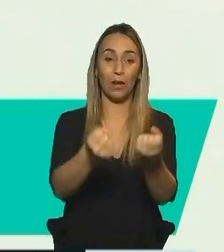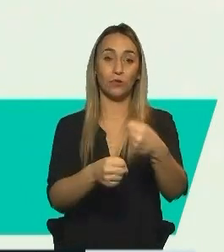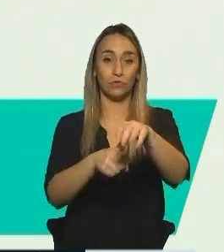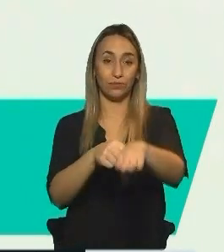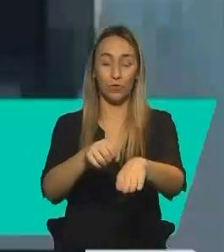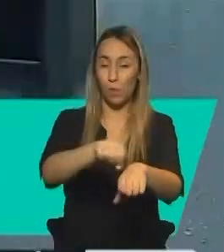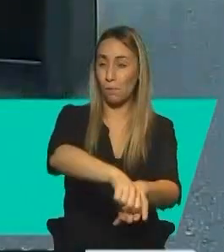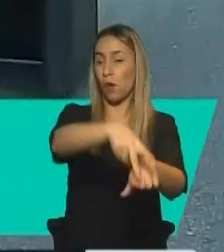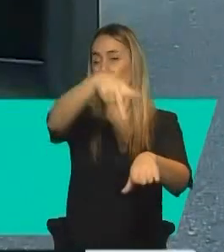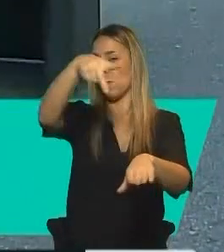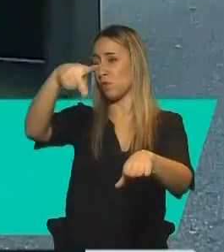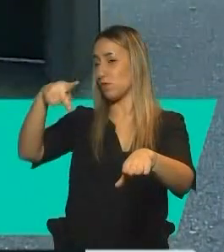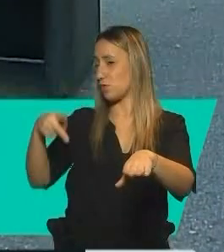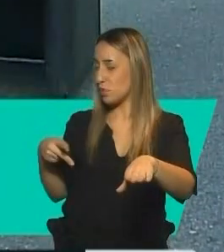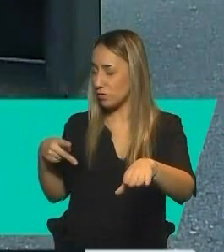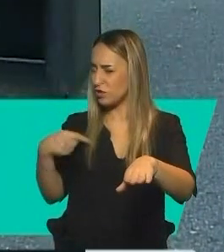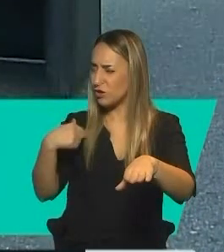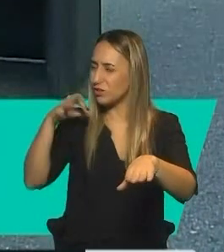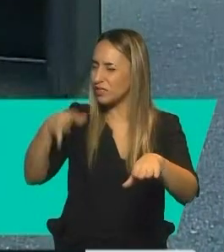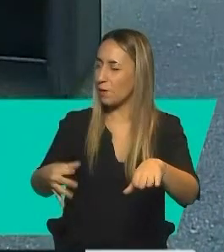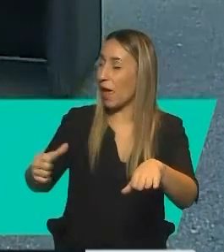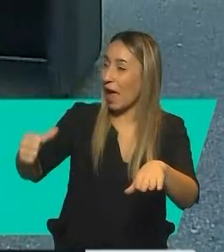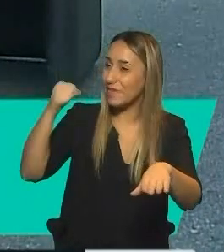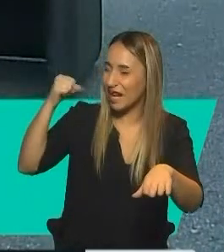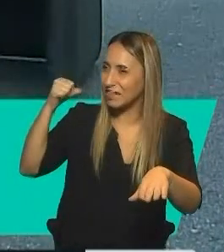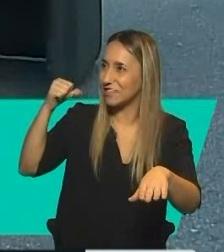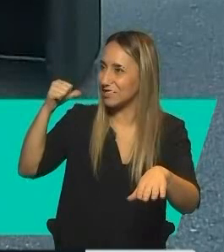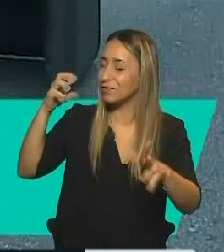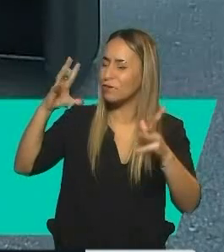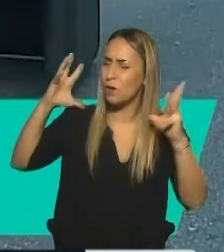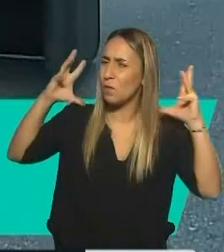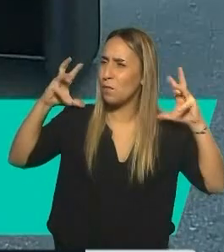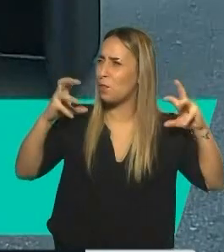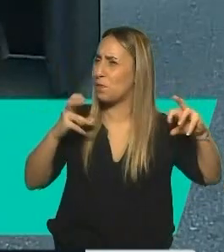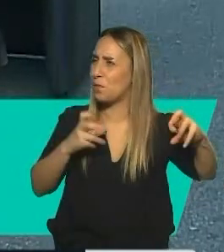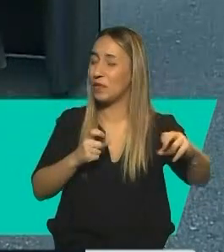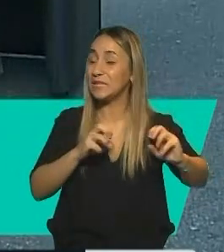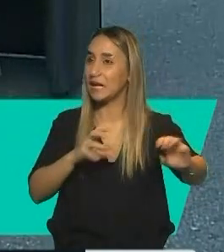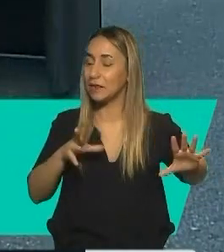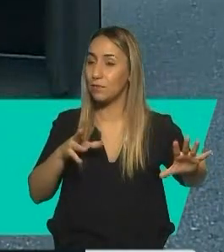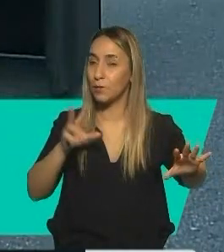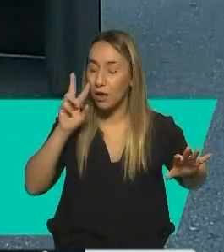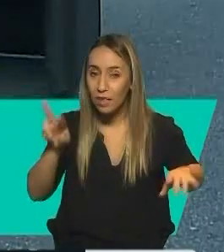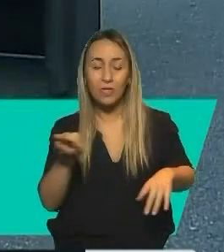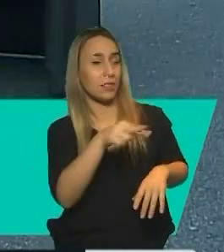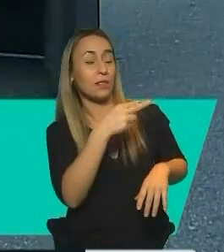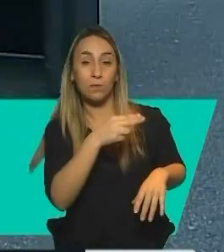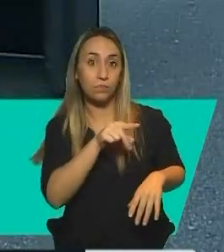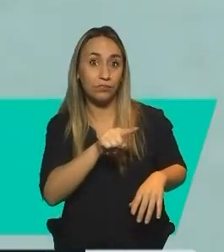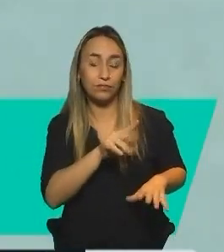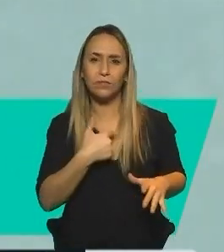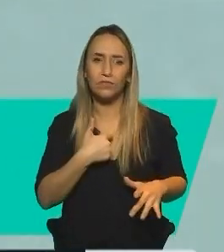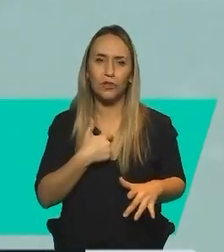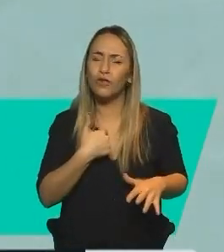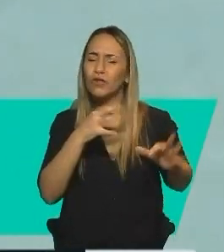atrás. Realmente sabía que atrás mío era un desastre, algo pasaba, pero era todo, estaba muy choqueado, la verdad